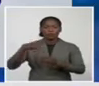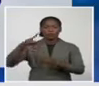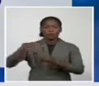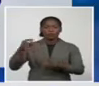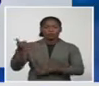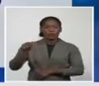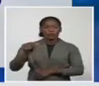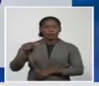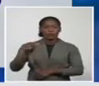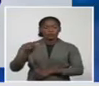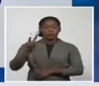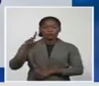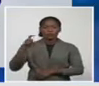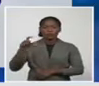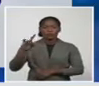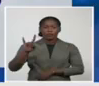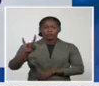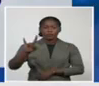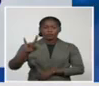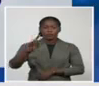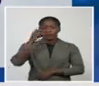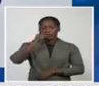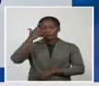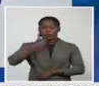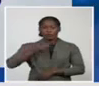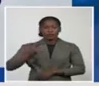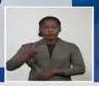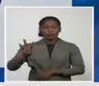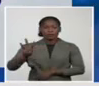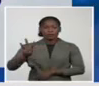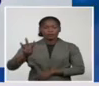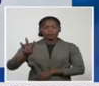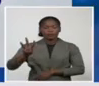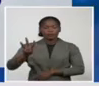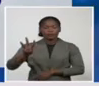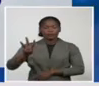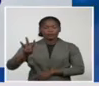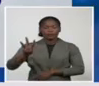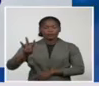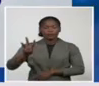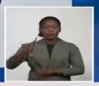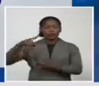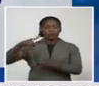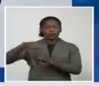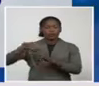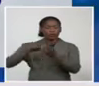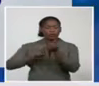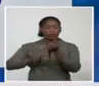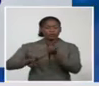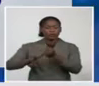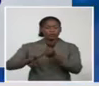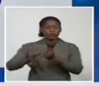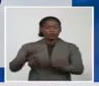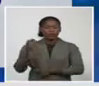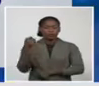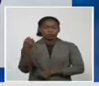9, Ciego de Ávila 3 y la provincia de Las Tunas confirma un caso en el día de